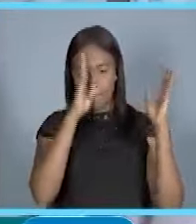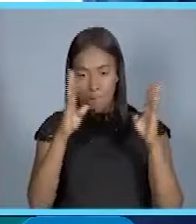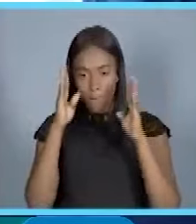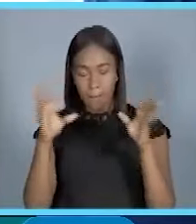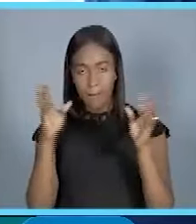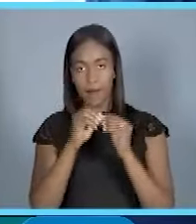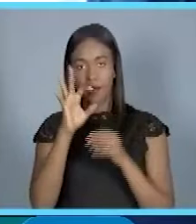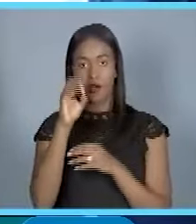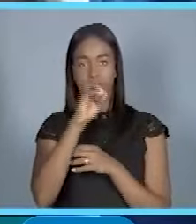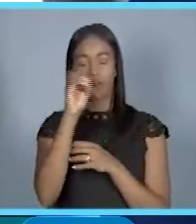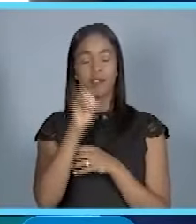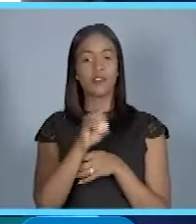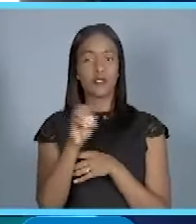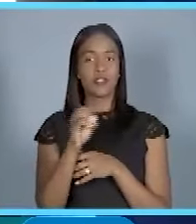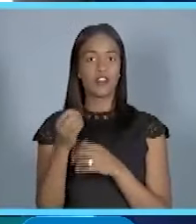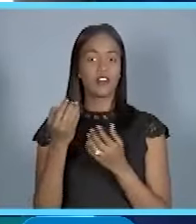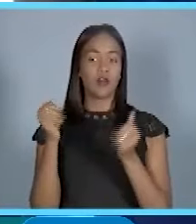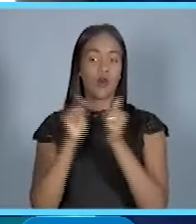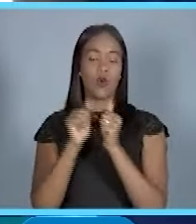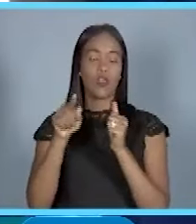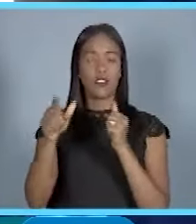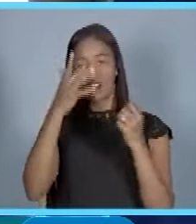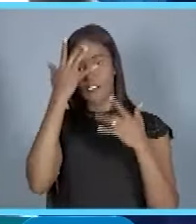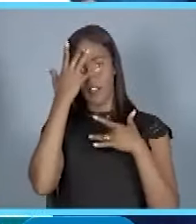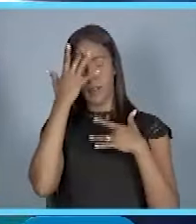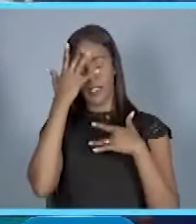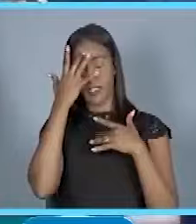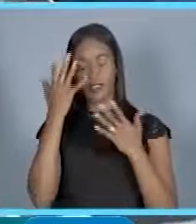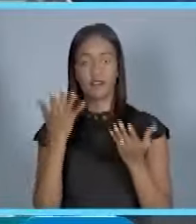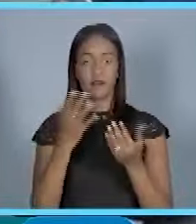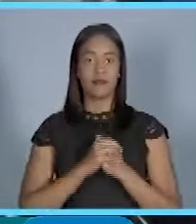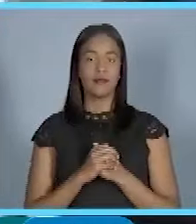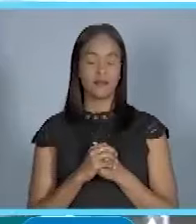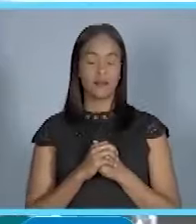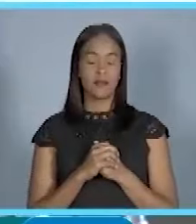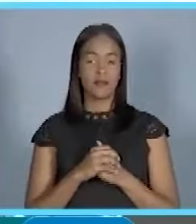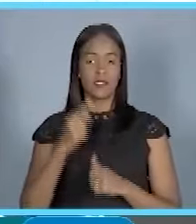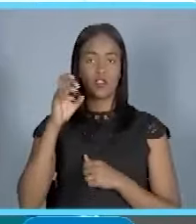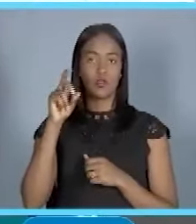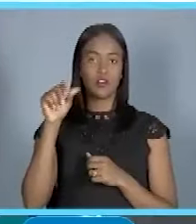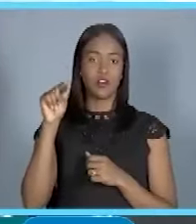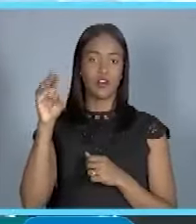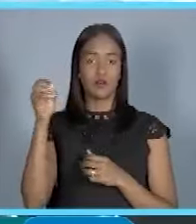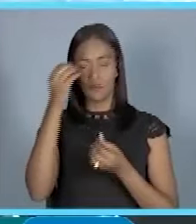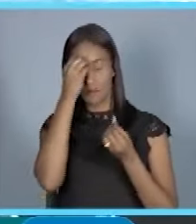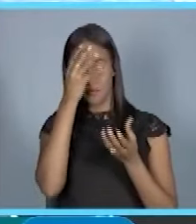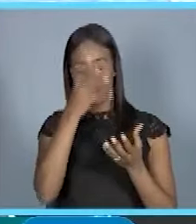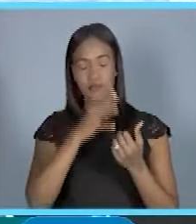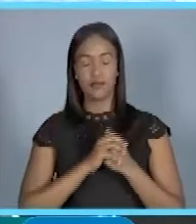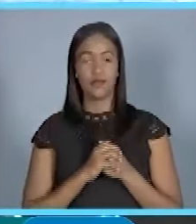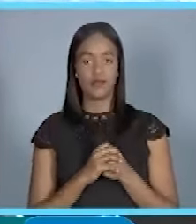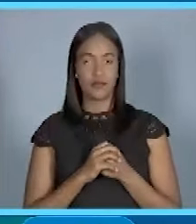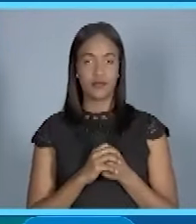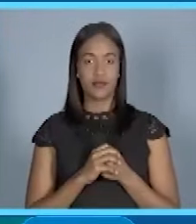un 90% frente a esta enfermedad bacteriana. Gioconda Paulino, Central de